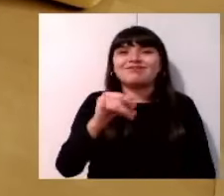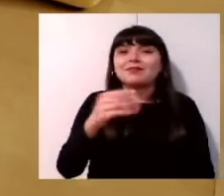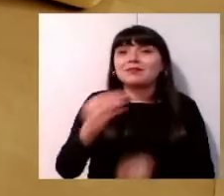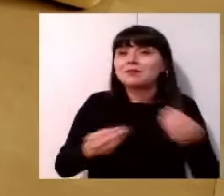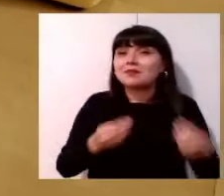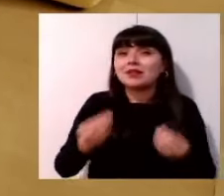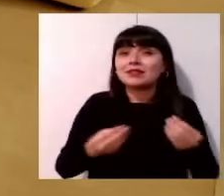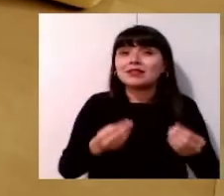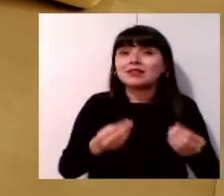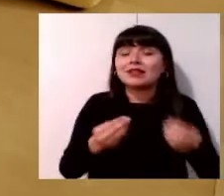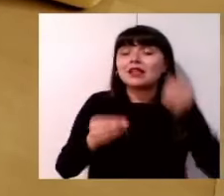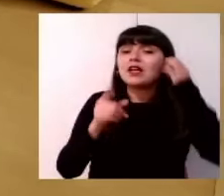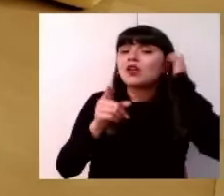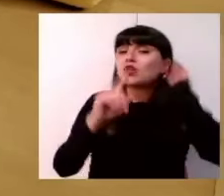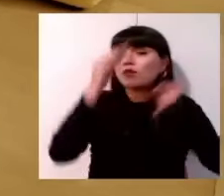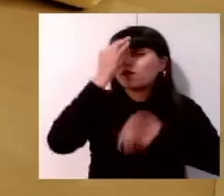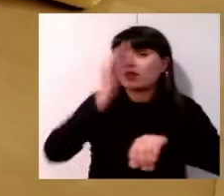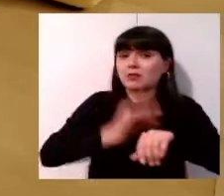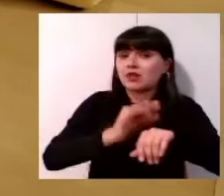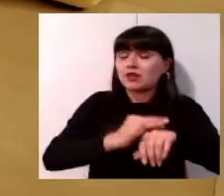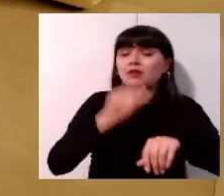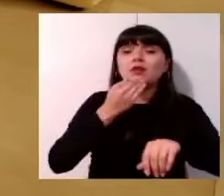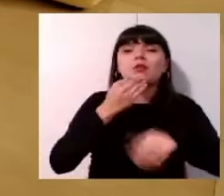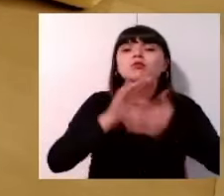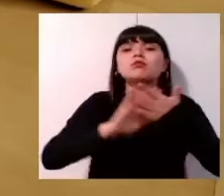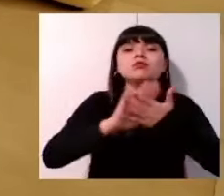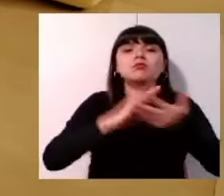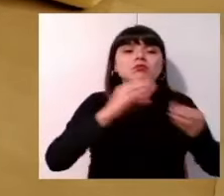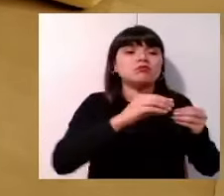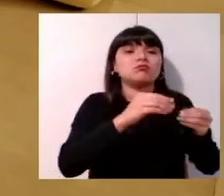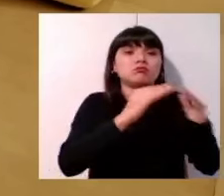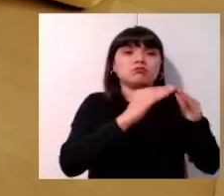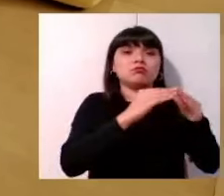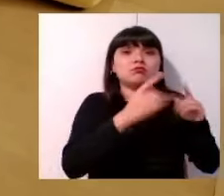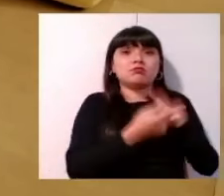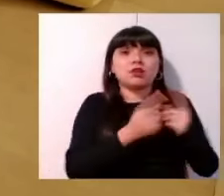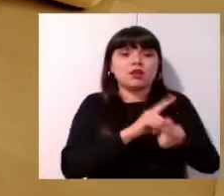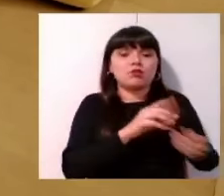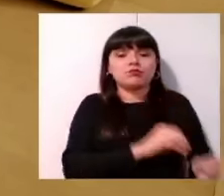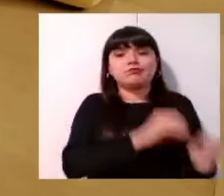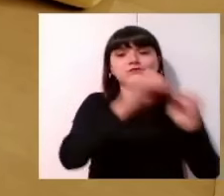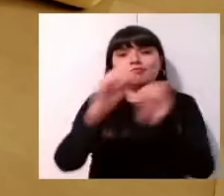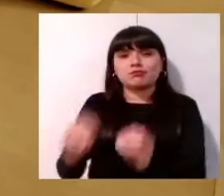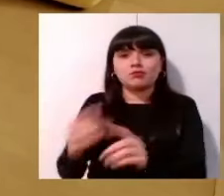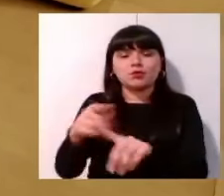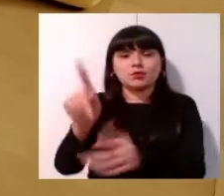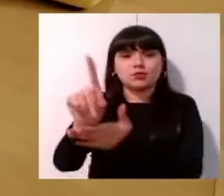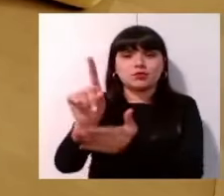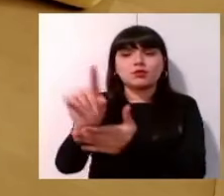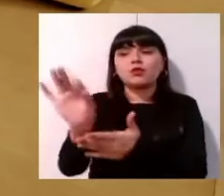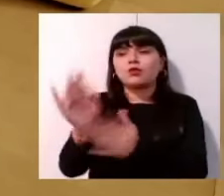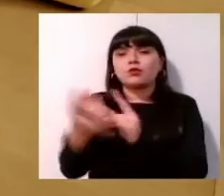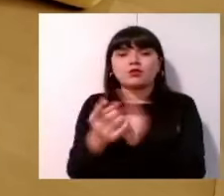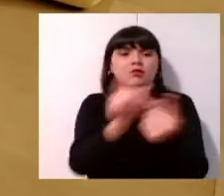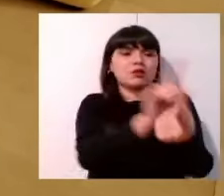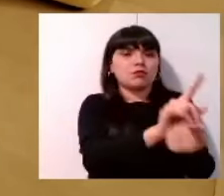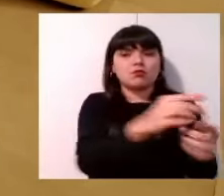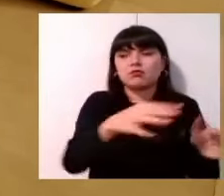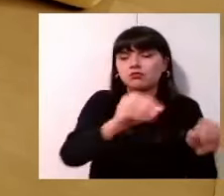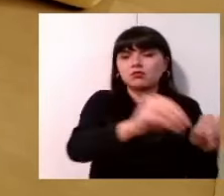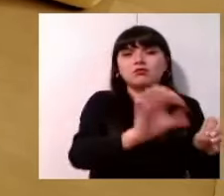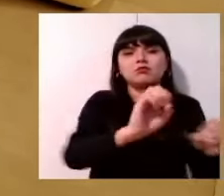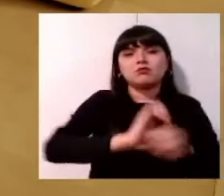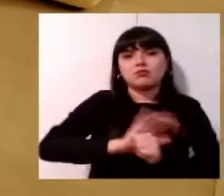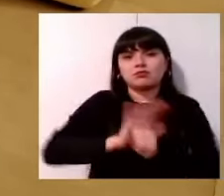las enfermedades, sino que, por ejemplo, un cambio de casa, cambios importantes en ellos, la misma pandemia que generó estragos